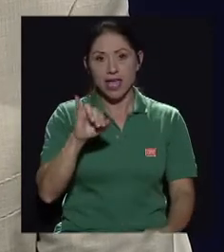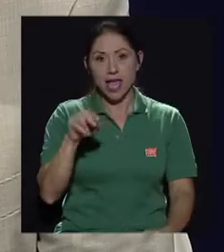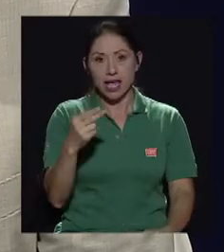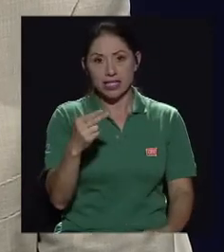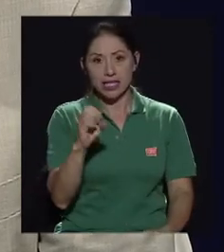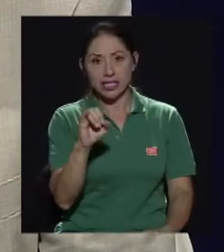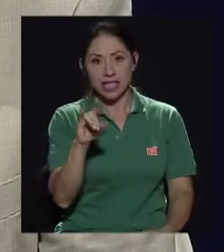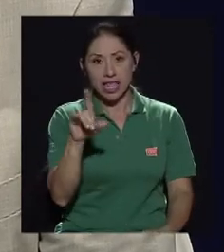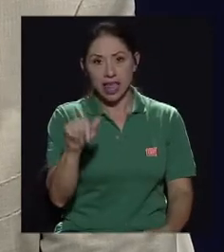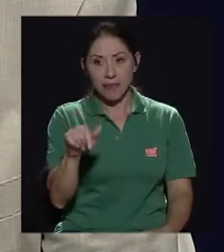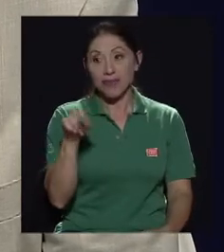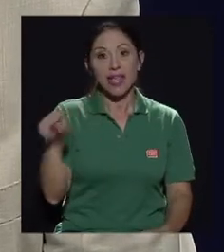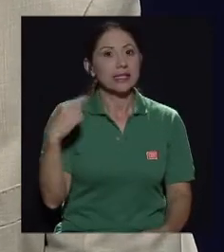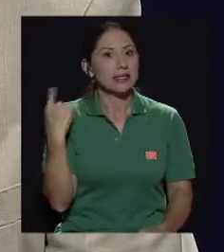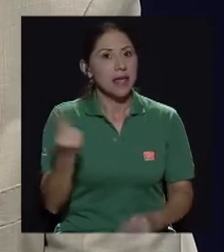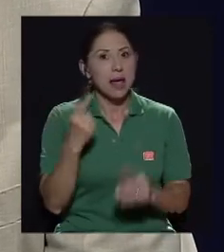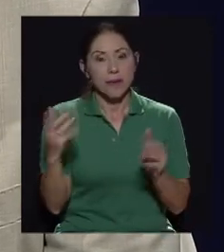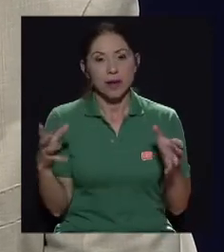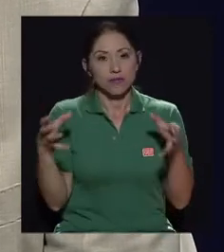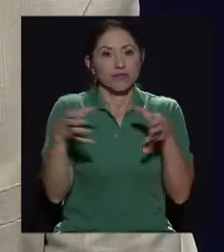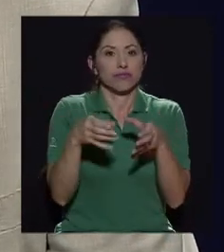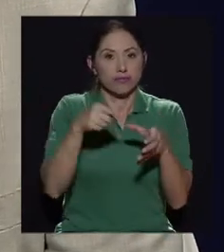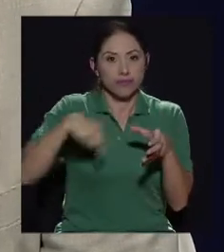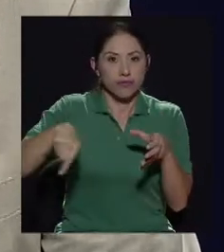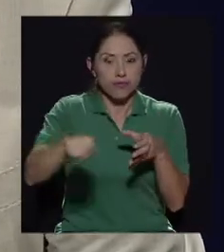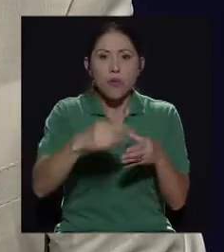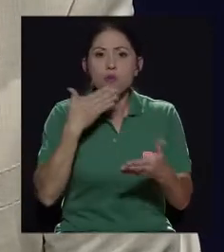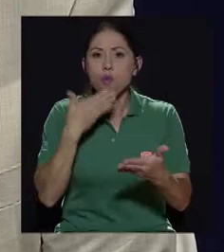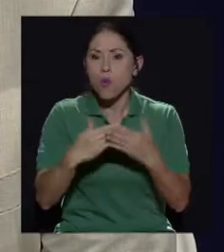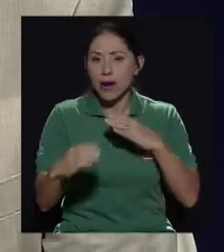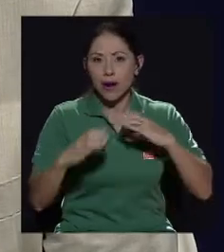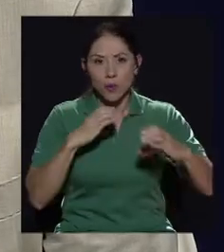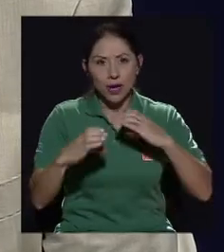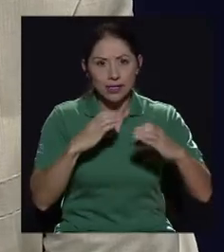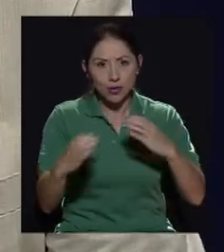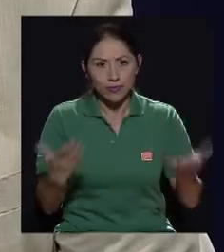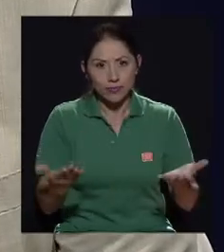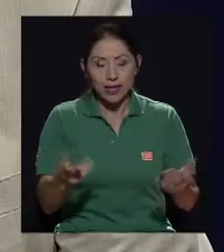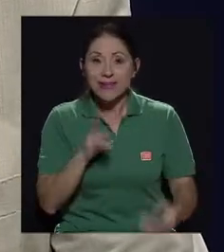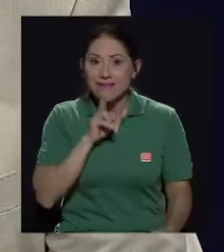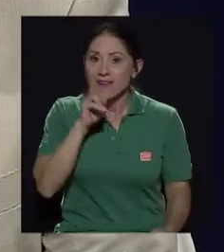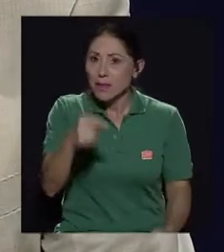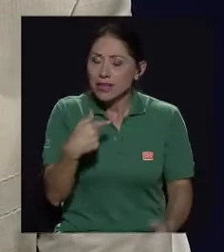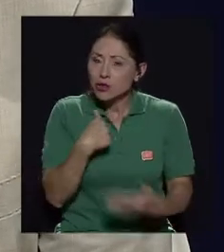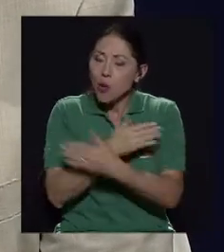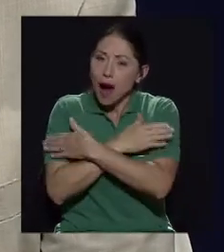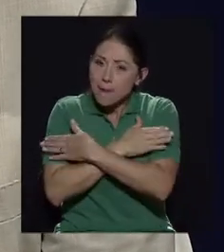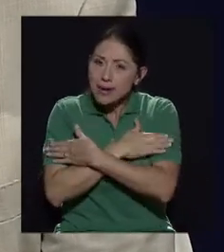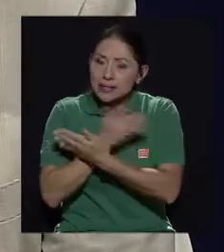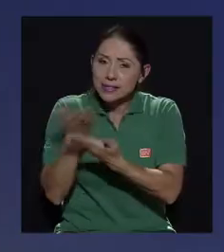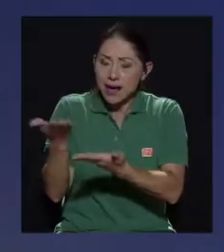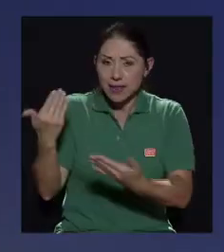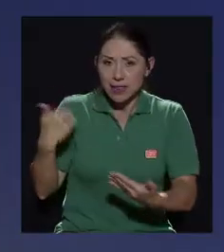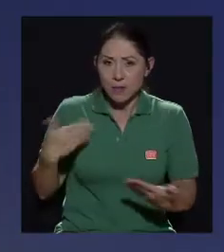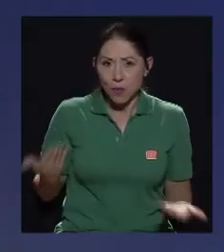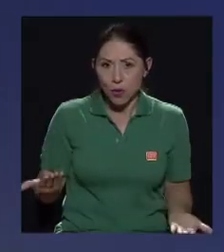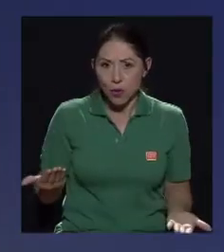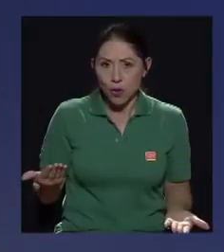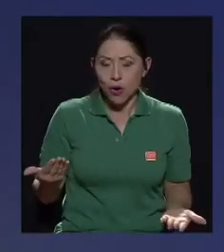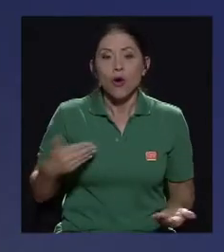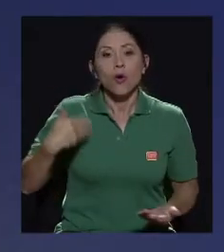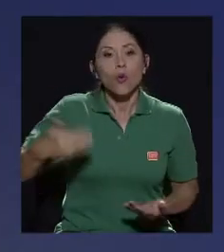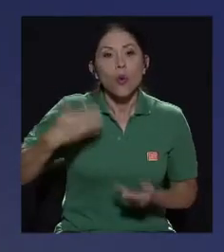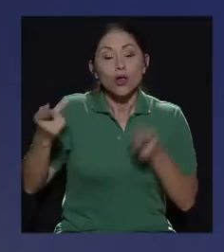fue en las delegaciones entonces teníamos una muy buena comunicación o sea yo realmente lo apreciaba al tipo y